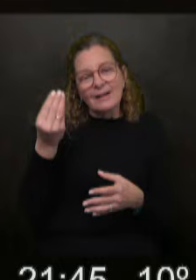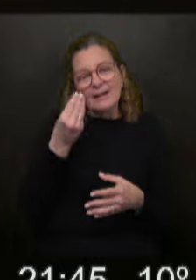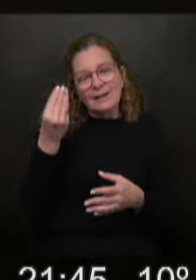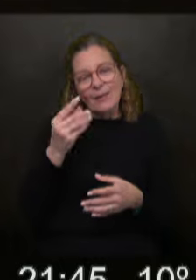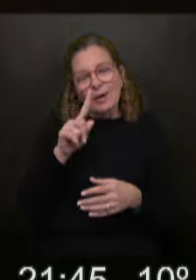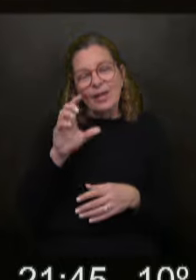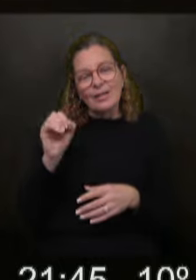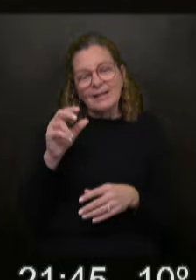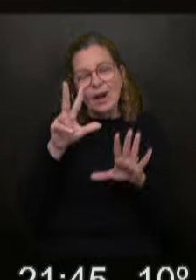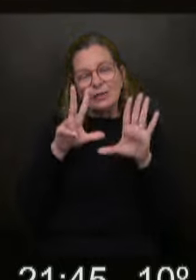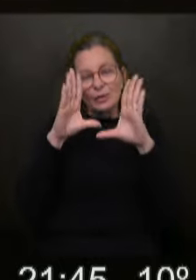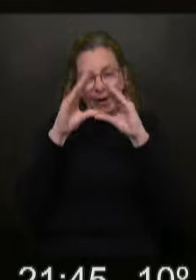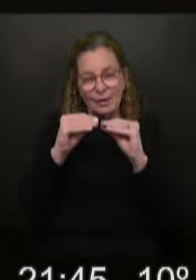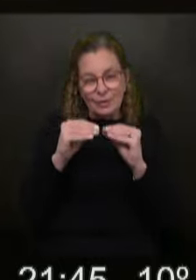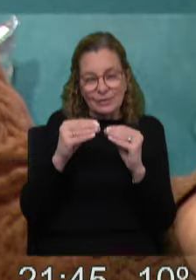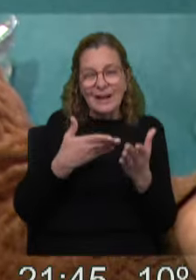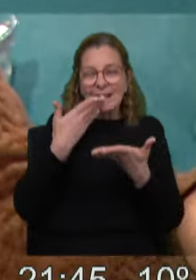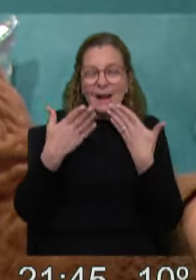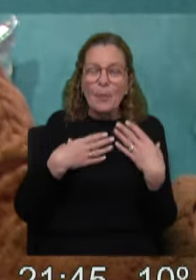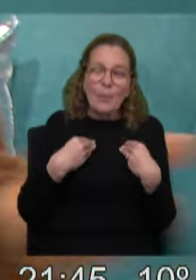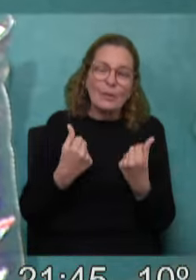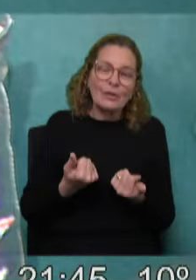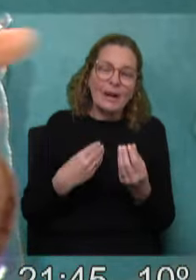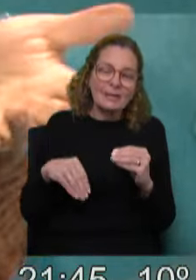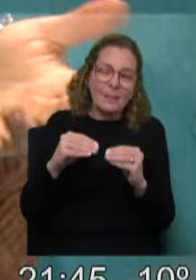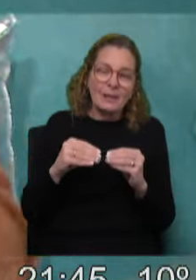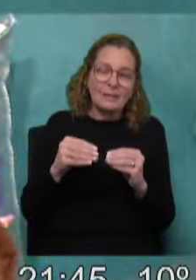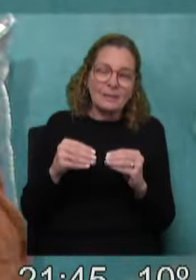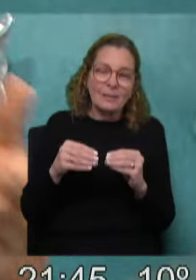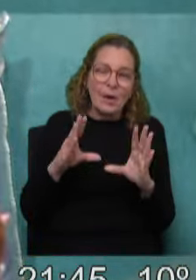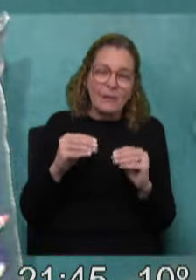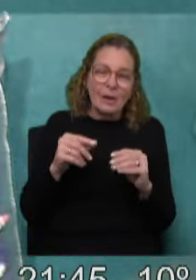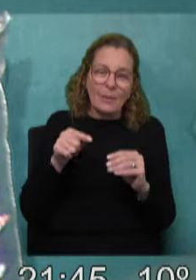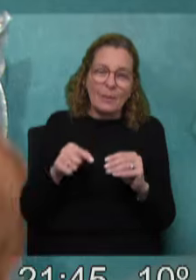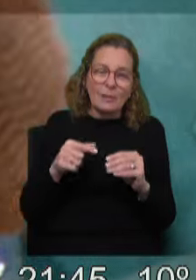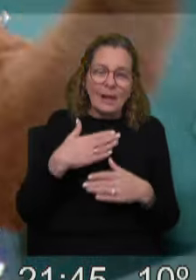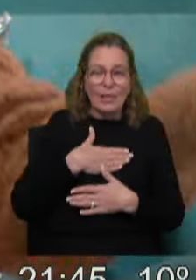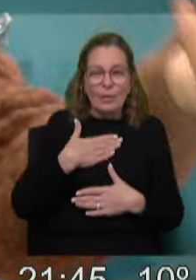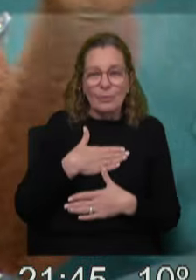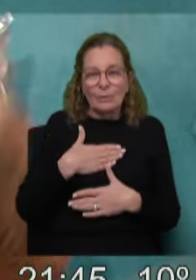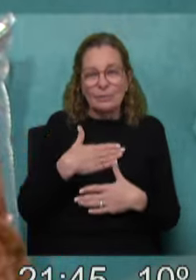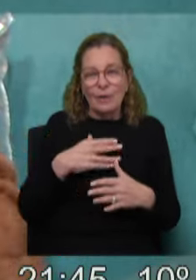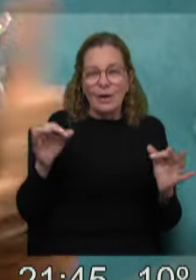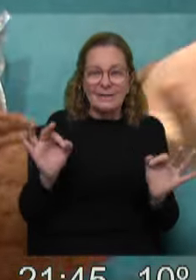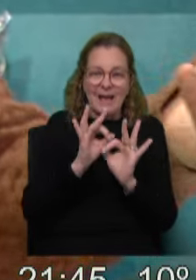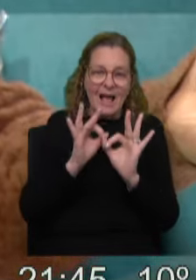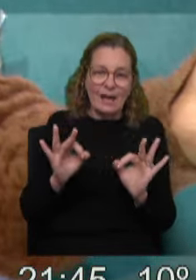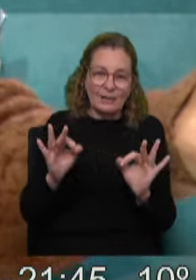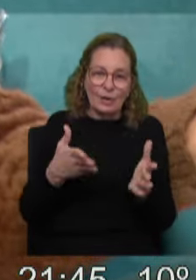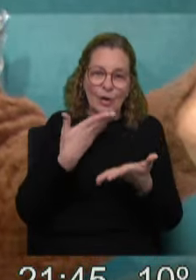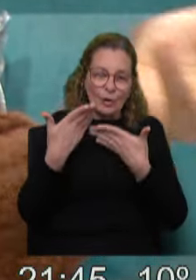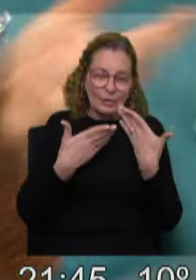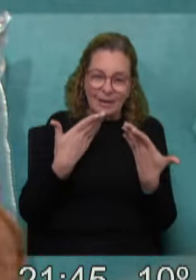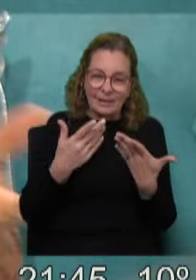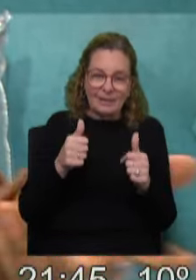El sábado 10 a las 20 horas. Y aparte, cantar es lo más emocionante que hay, como vinimos hablando hoy, cantarle a ducha, cantarle a un bebé, cantar en un teatro, cantar a coro.